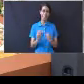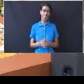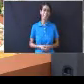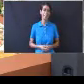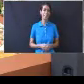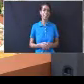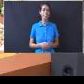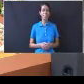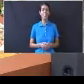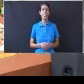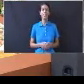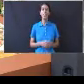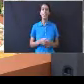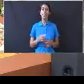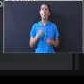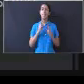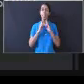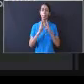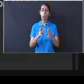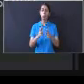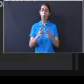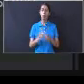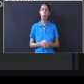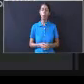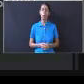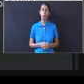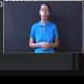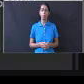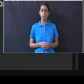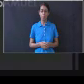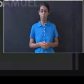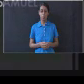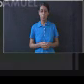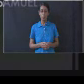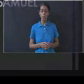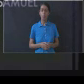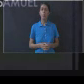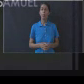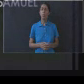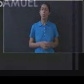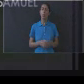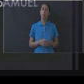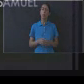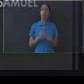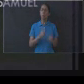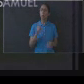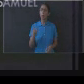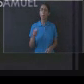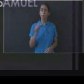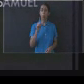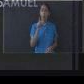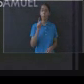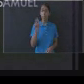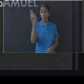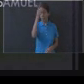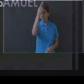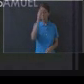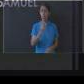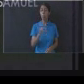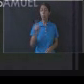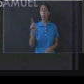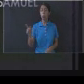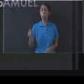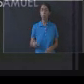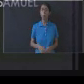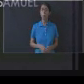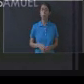Y respondió. Si va al rey, conforme a todo lo que ha mandado mi señor el rey a su siervo, así lo hará tu siervo. Mephiboset dijo al